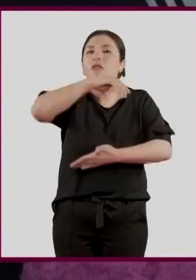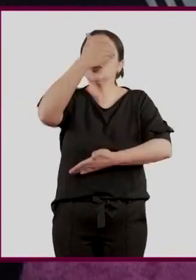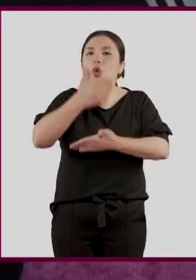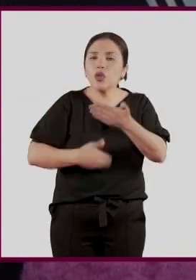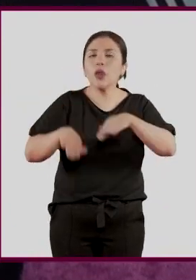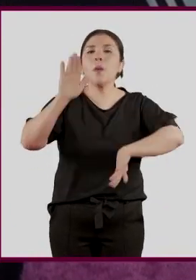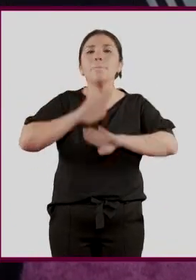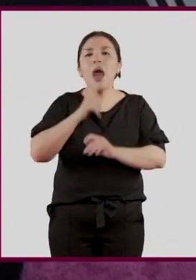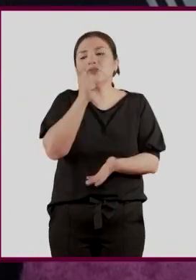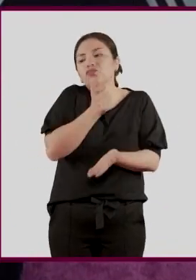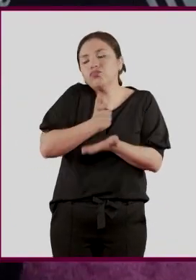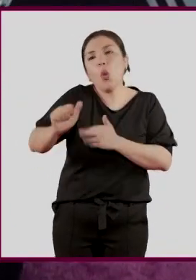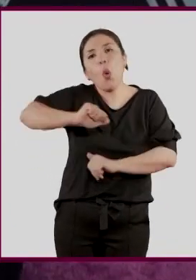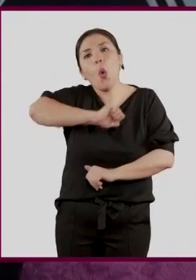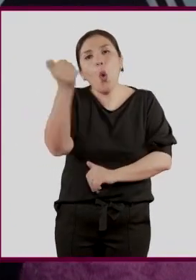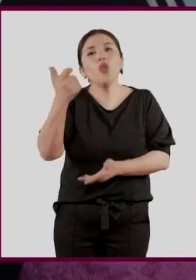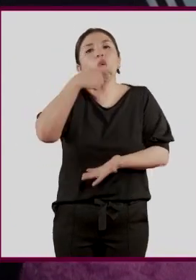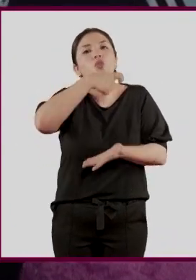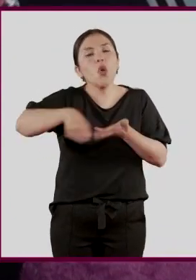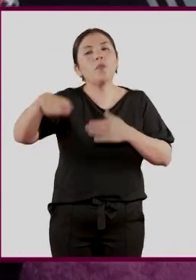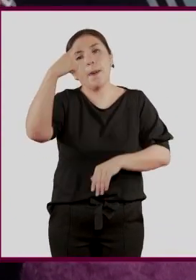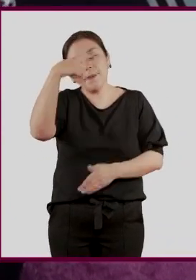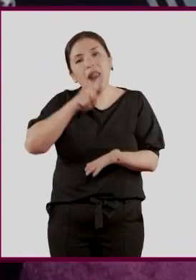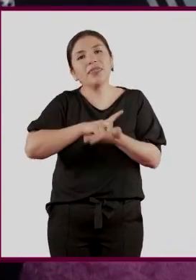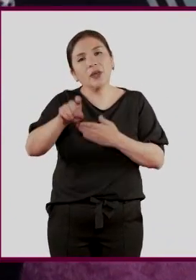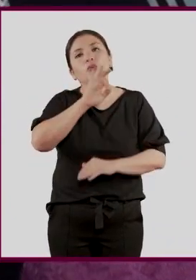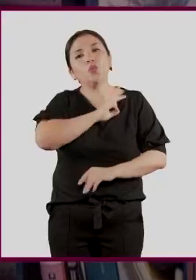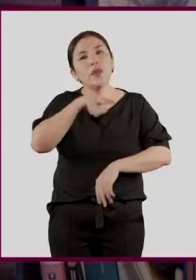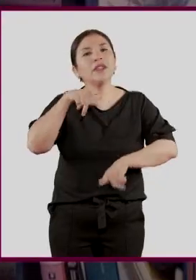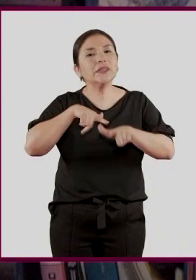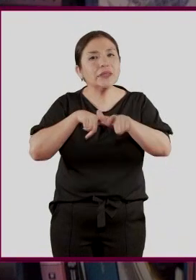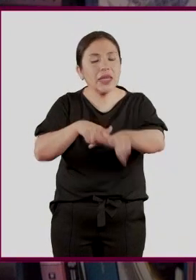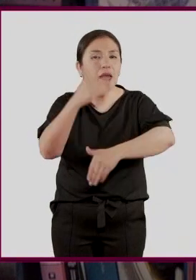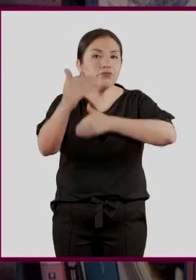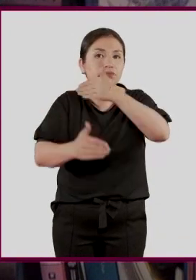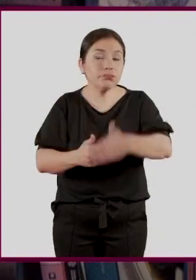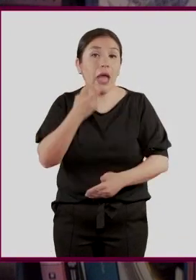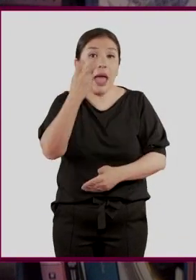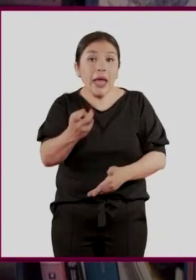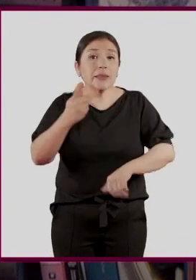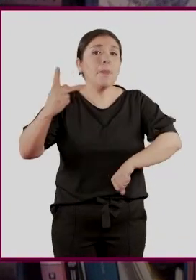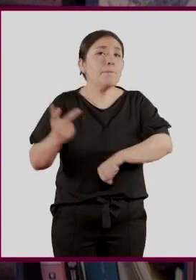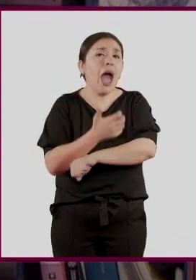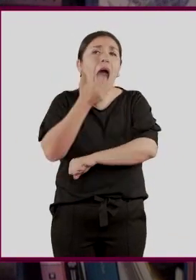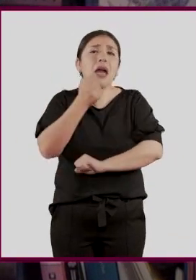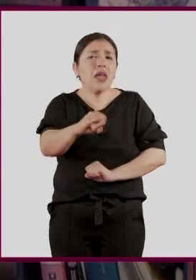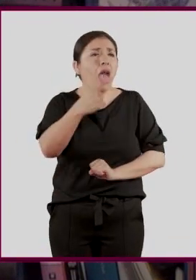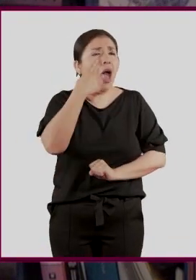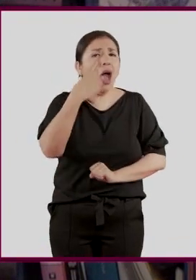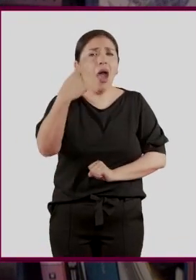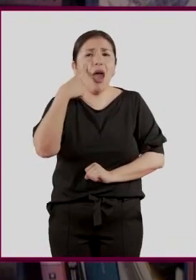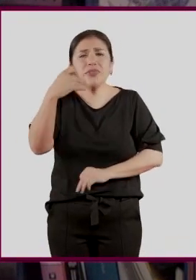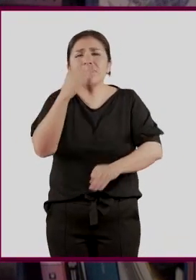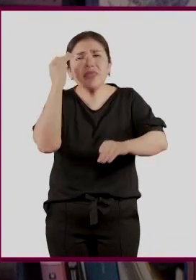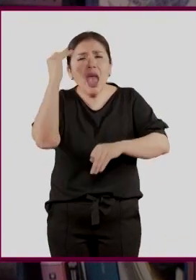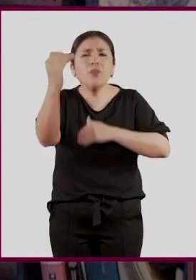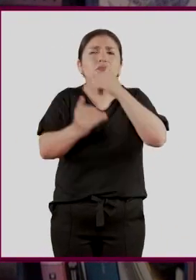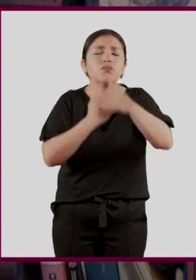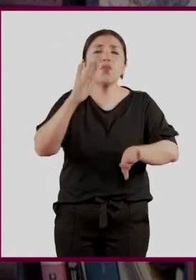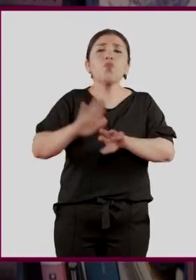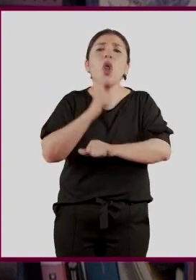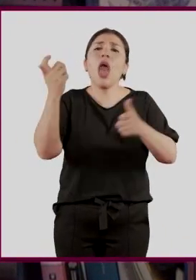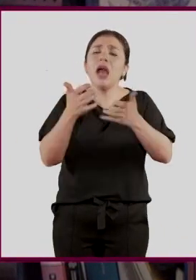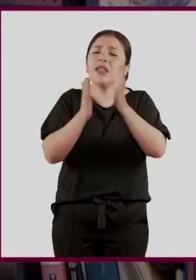con ella otro precio, otra compra de derechos patrimoniales. Esto ocurre todo el tiempo, porque las empresas que